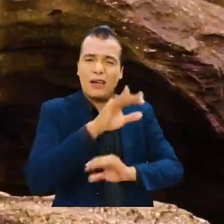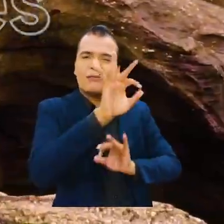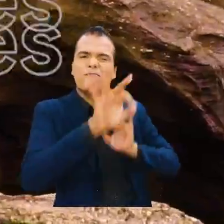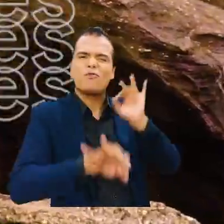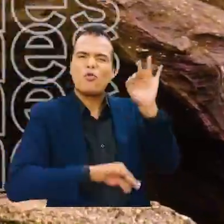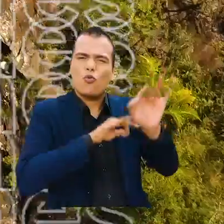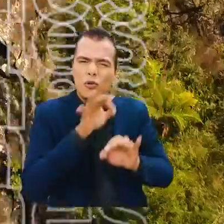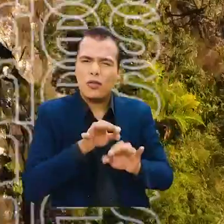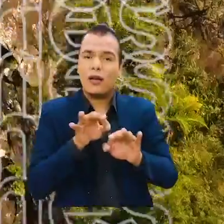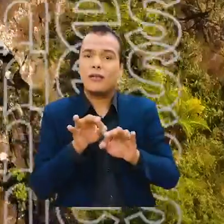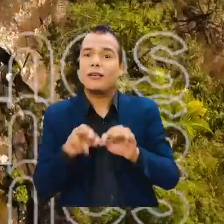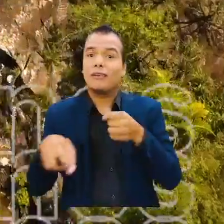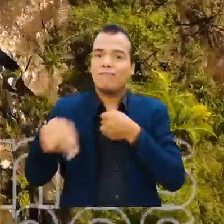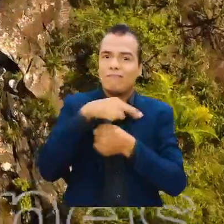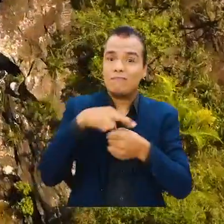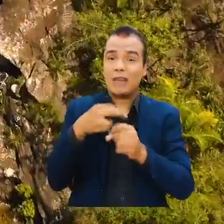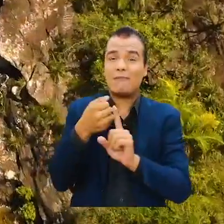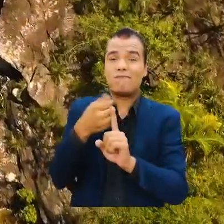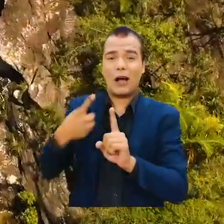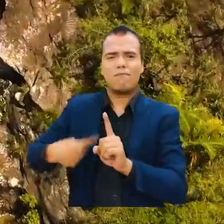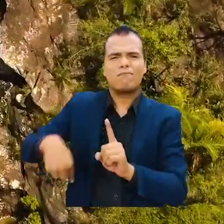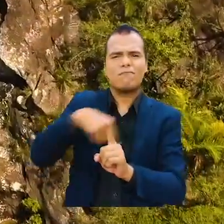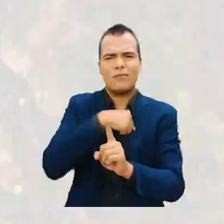somos regiones.